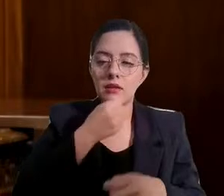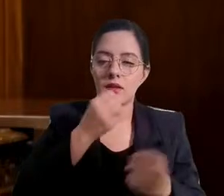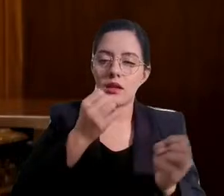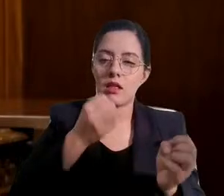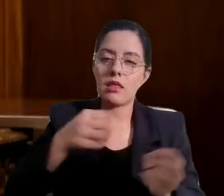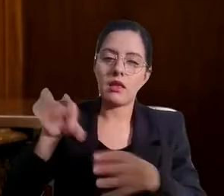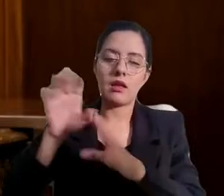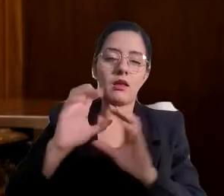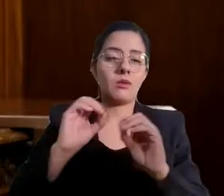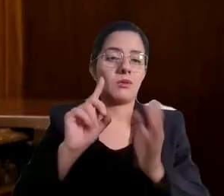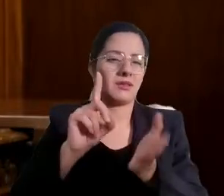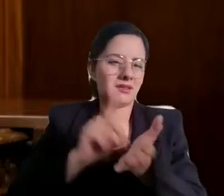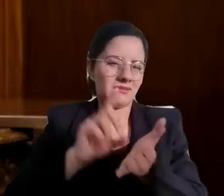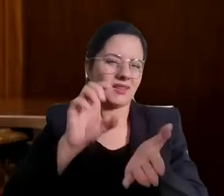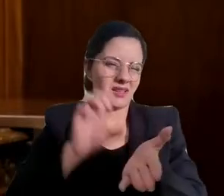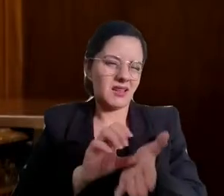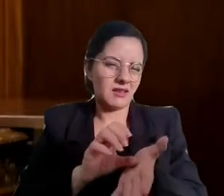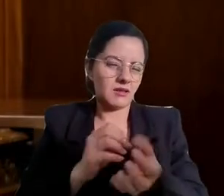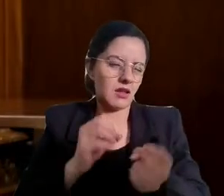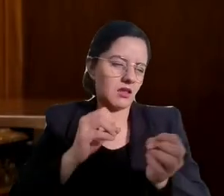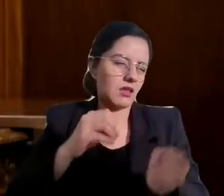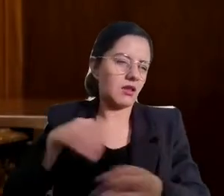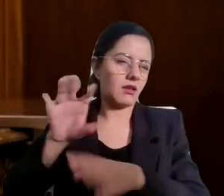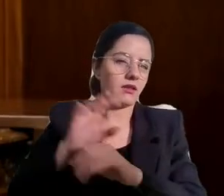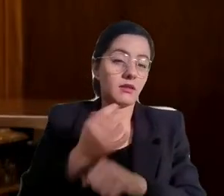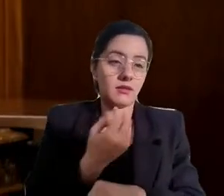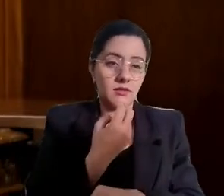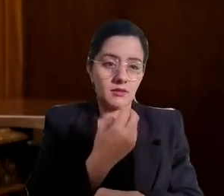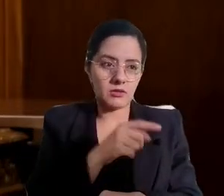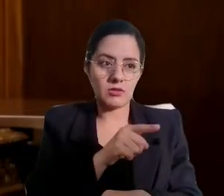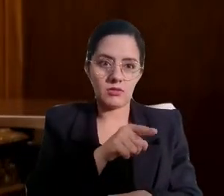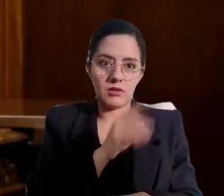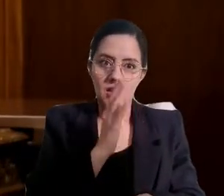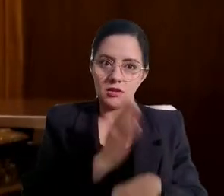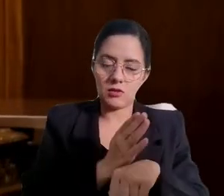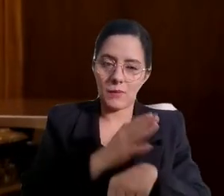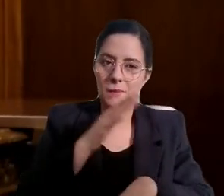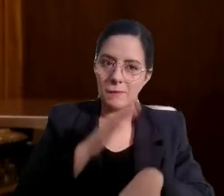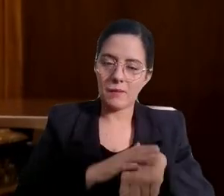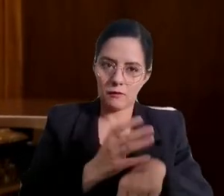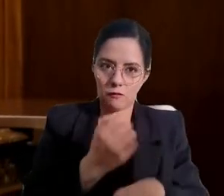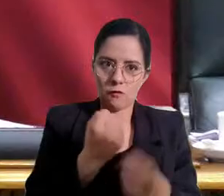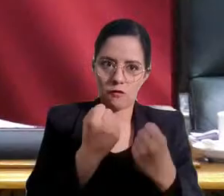hasta las personas con discapacidad y adultos mayores. Es cuanto.